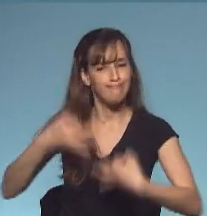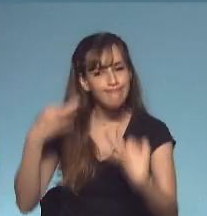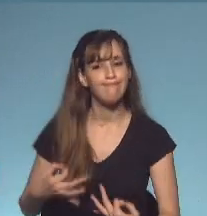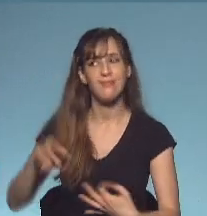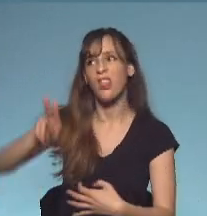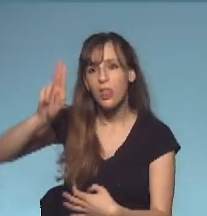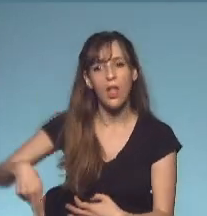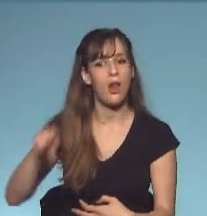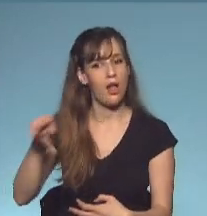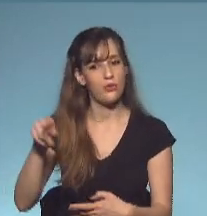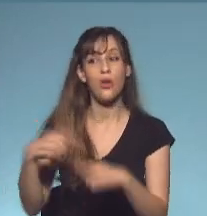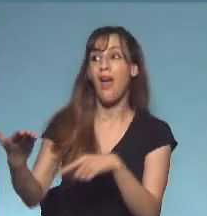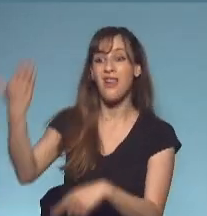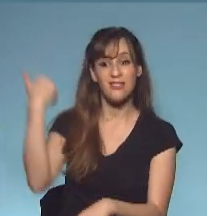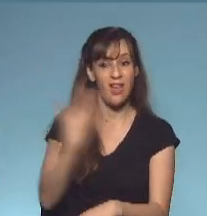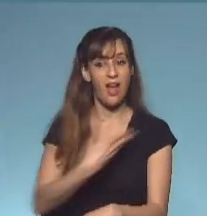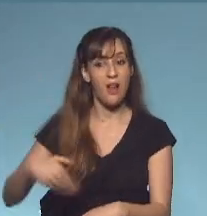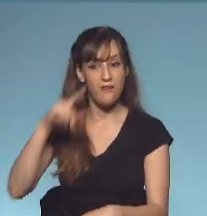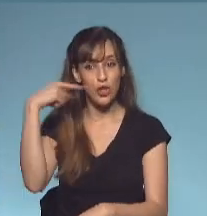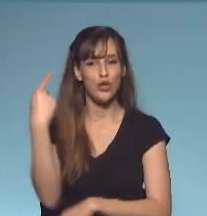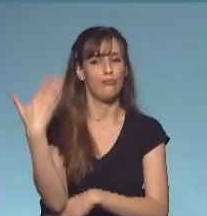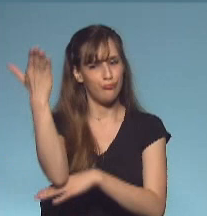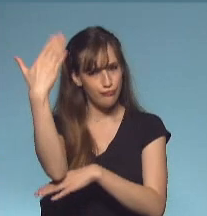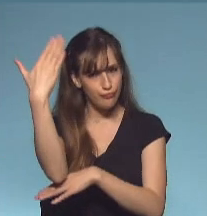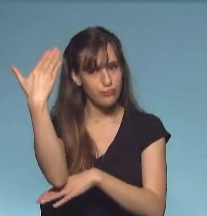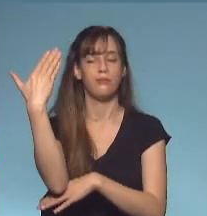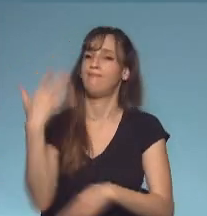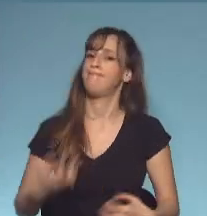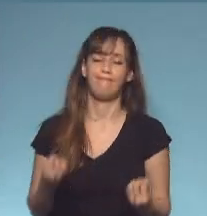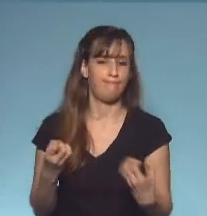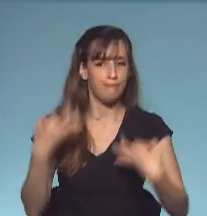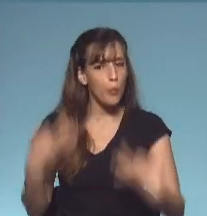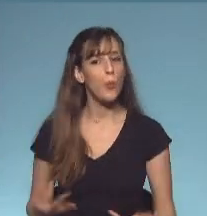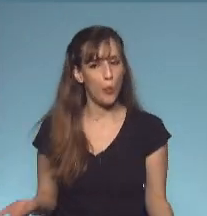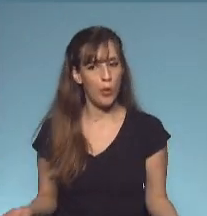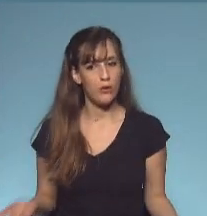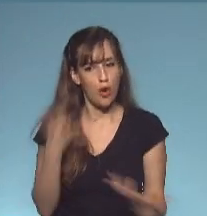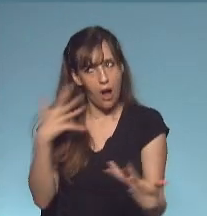Alberto ayer en anunciar medidas. Y además,